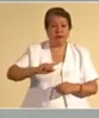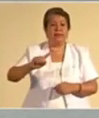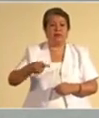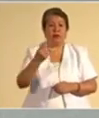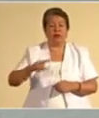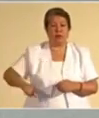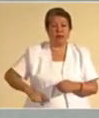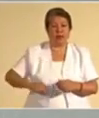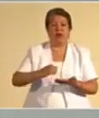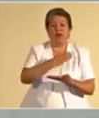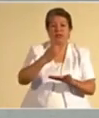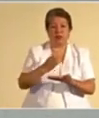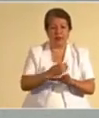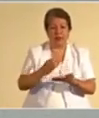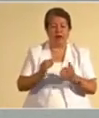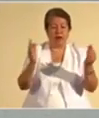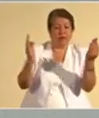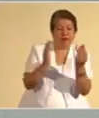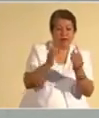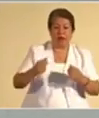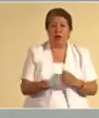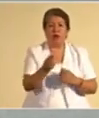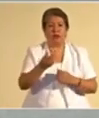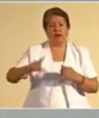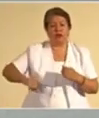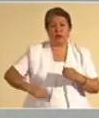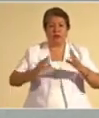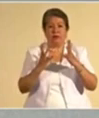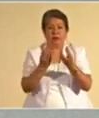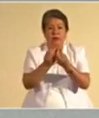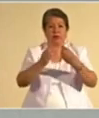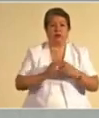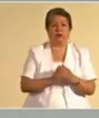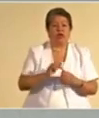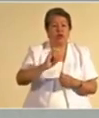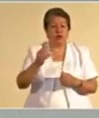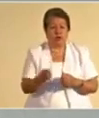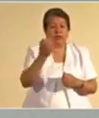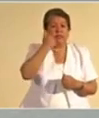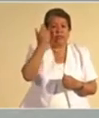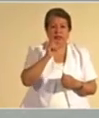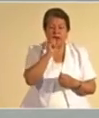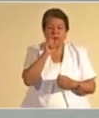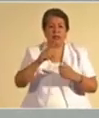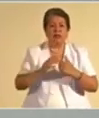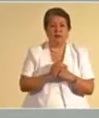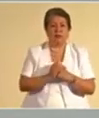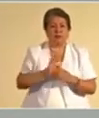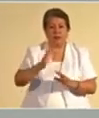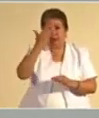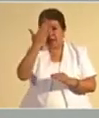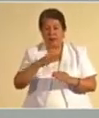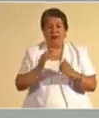ciudadano, cercano a ustedes. Gobernemos juntos. Si ustedes quieren lo mismo, ya